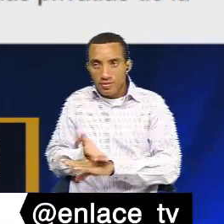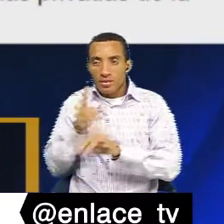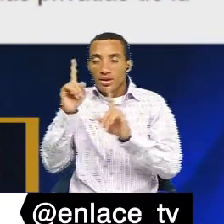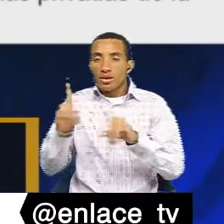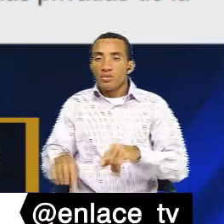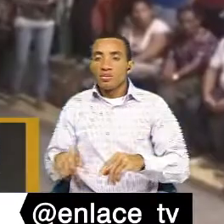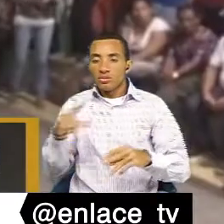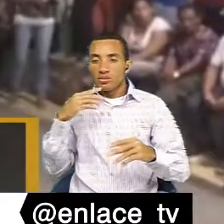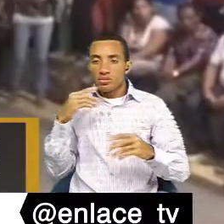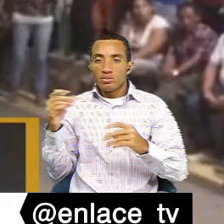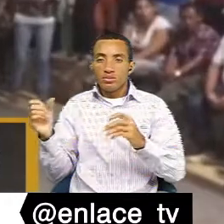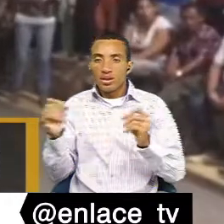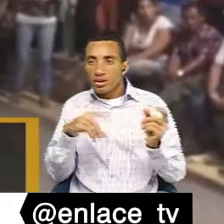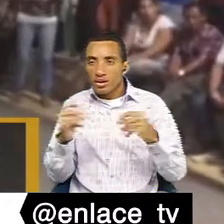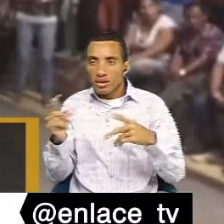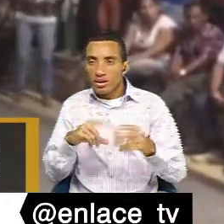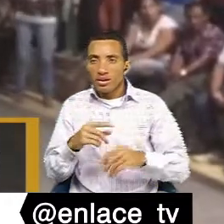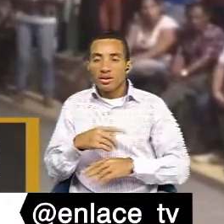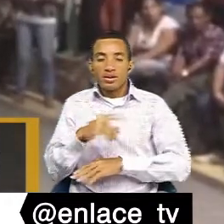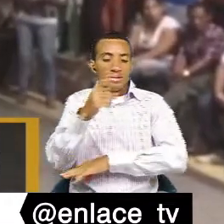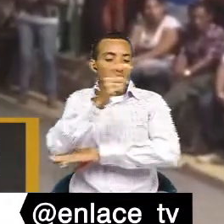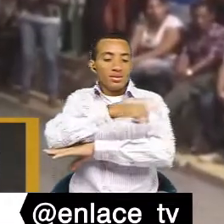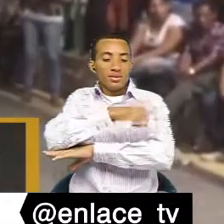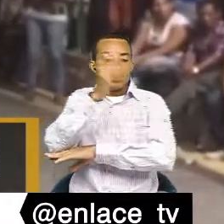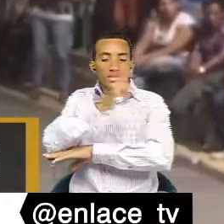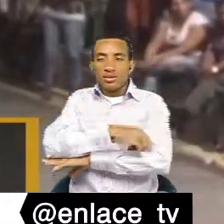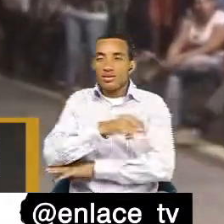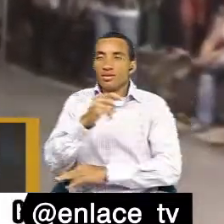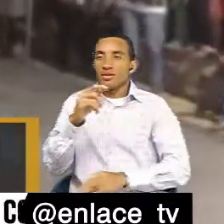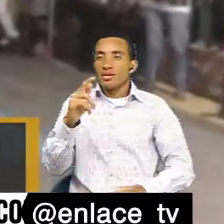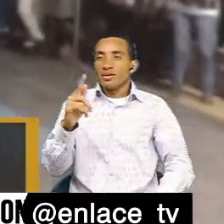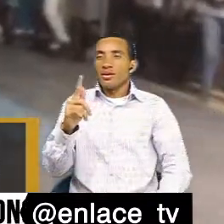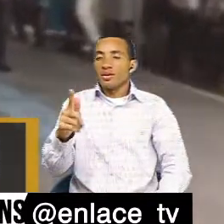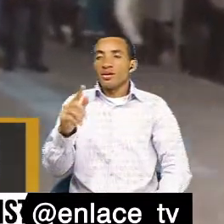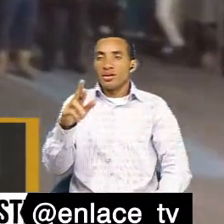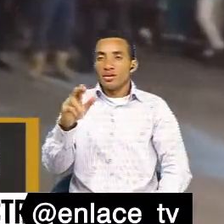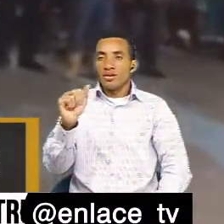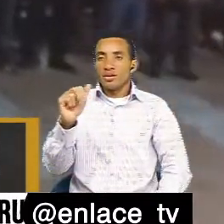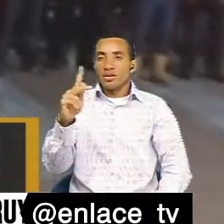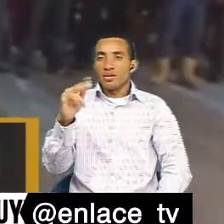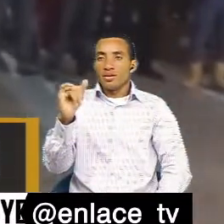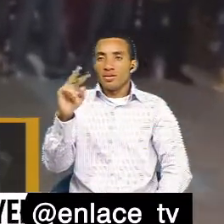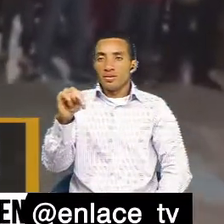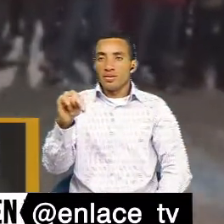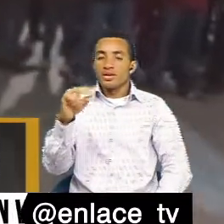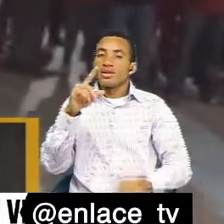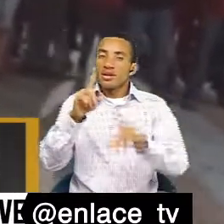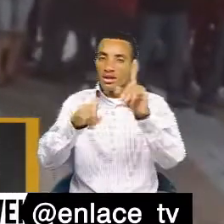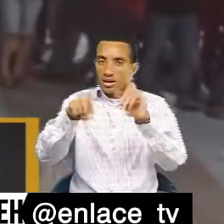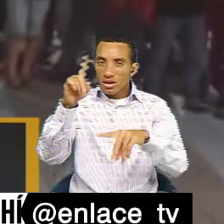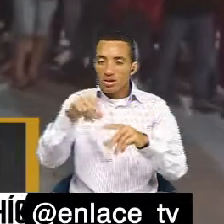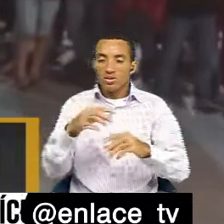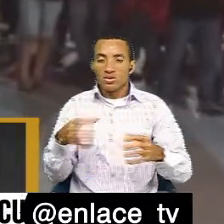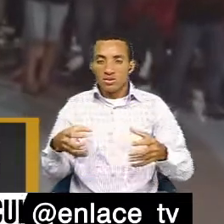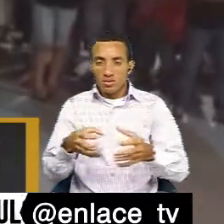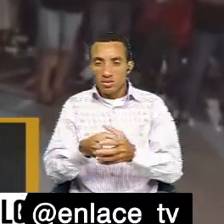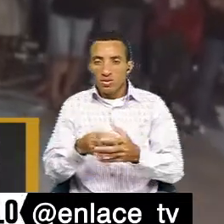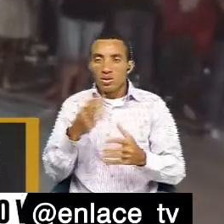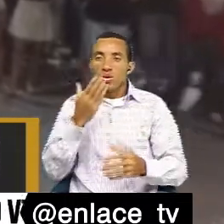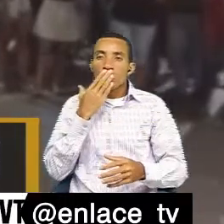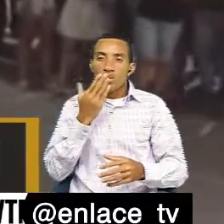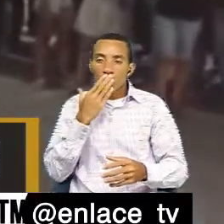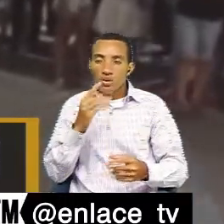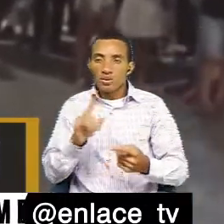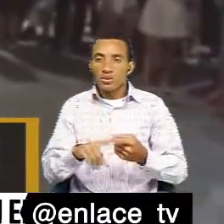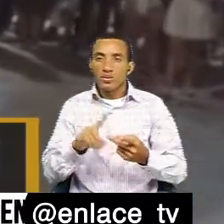y regional de la práctica del fracking, pero igual pide la solidaridad del movimiento social, campesino, étnico, ambiental, sindical,